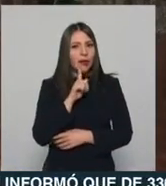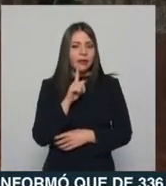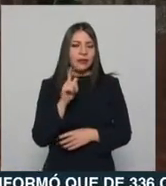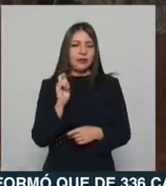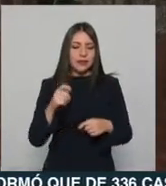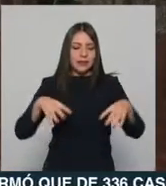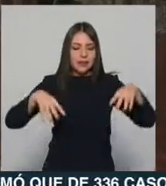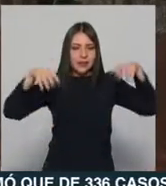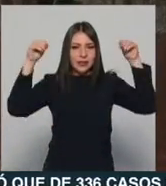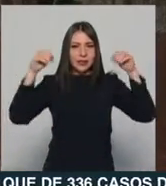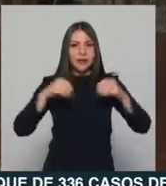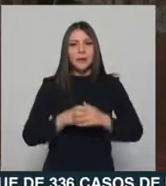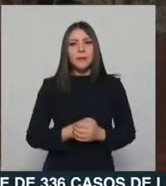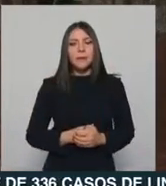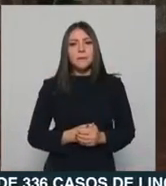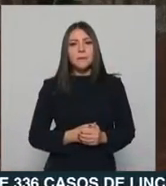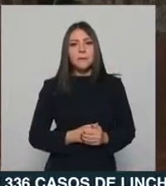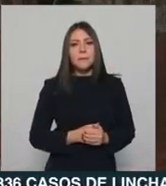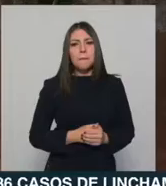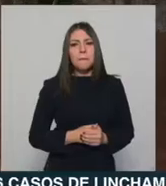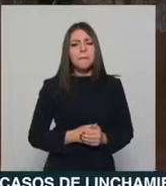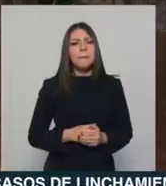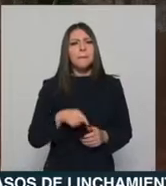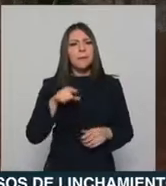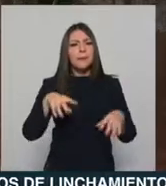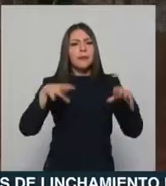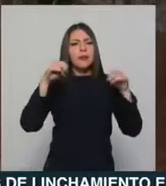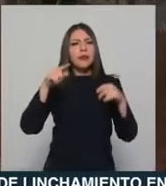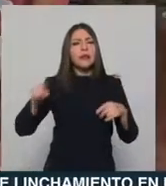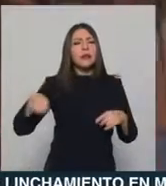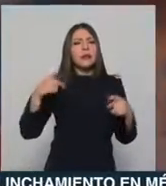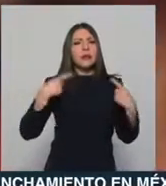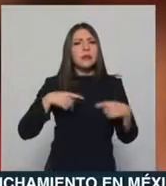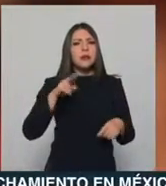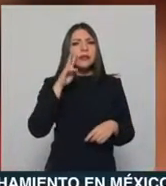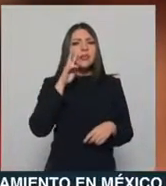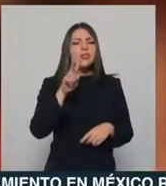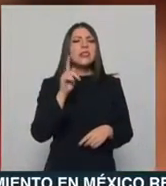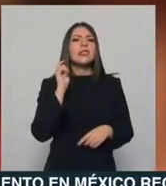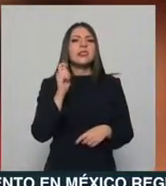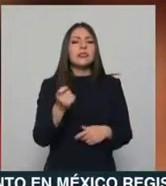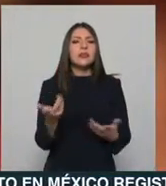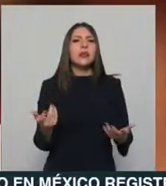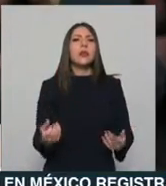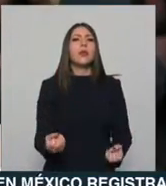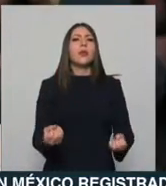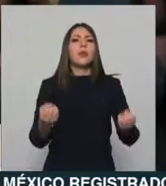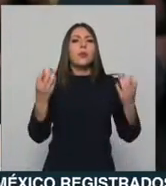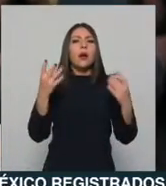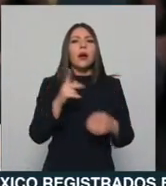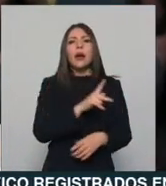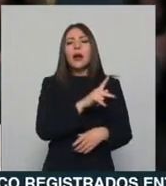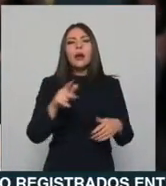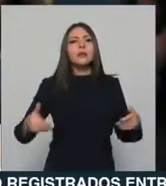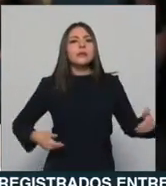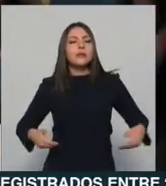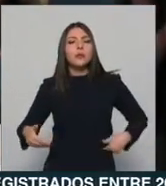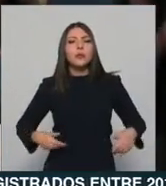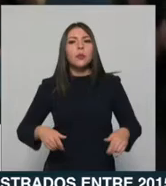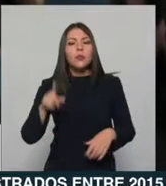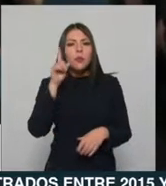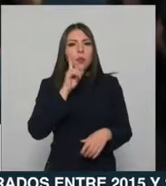parte de circo contemporáneo. ¿Qué es lo que verá la audiencia en escena? ¿Cuántas mujeres, iluminación? ¿Cuál es la producción que